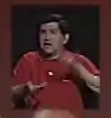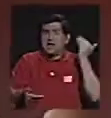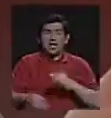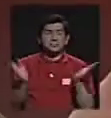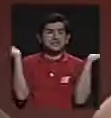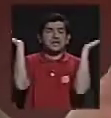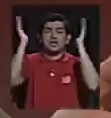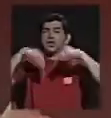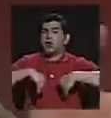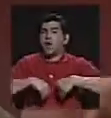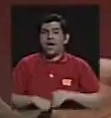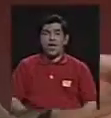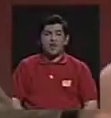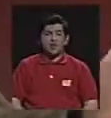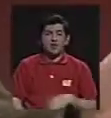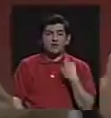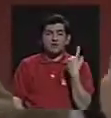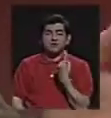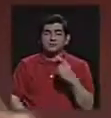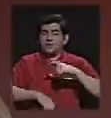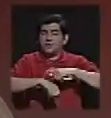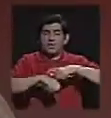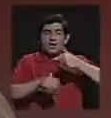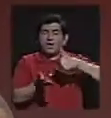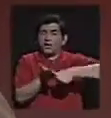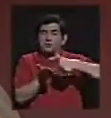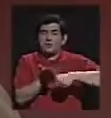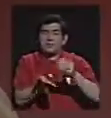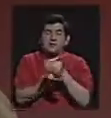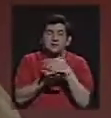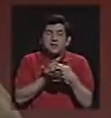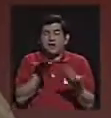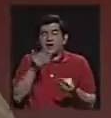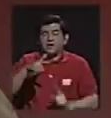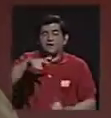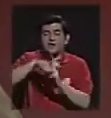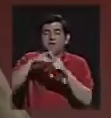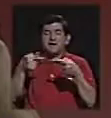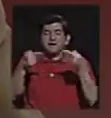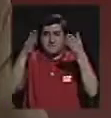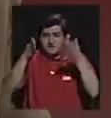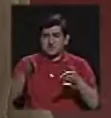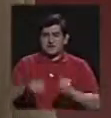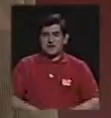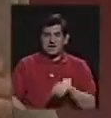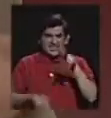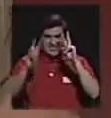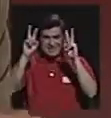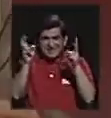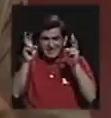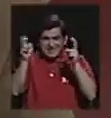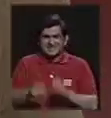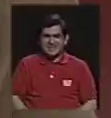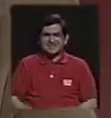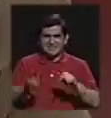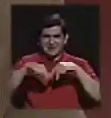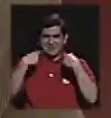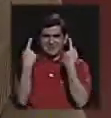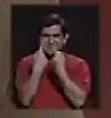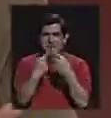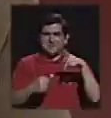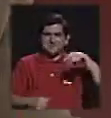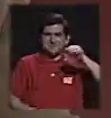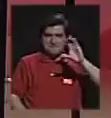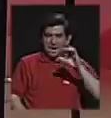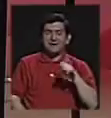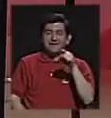no existe más que en momento electoral algo de presencia de la oposición. Que ahí está, digamos, el tema en el Partido Acción Ciudadana.